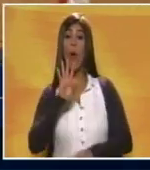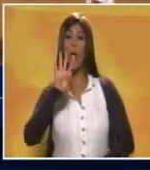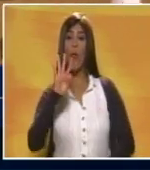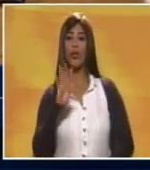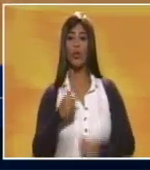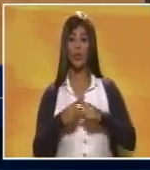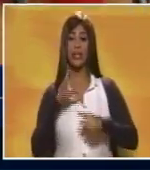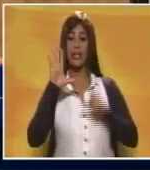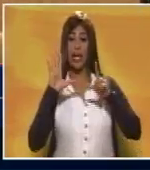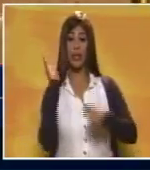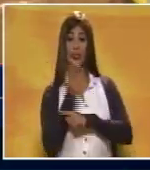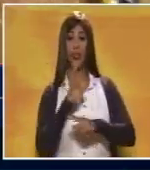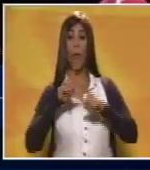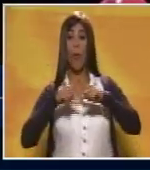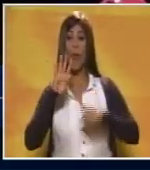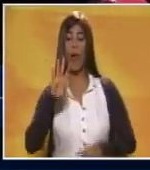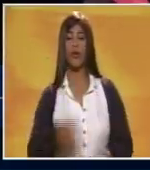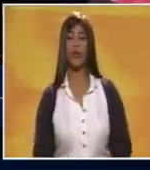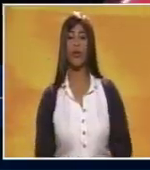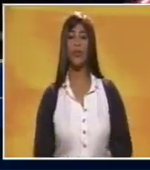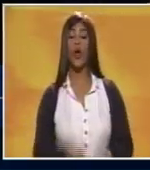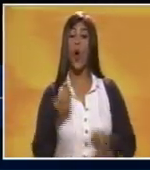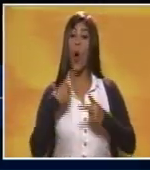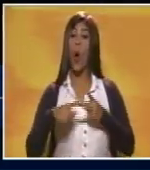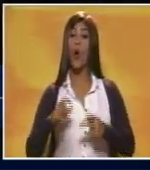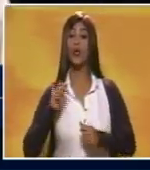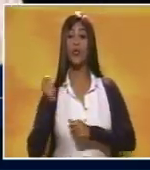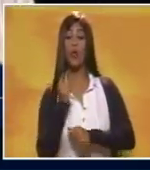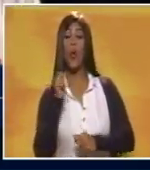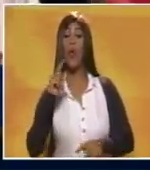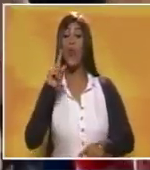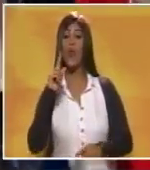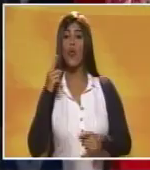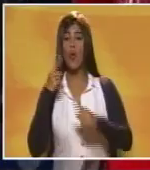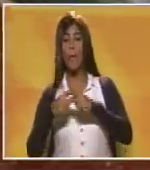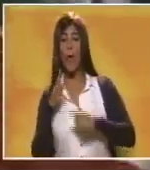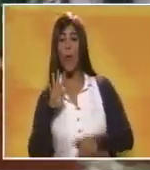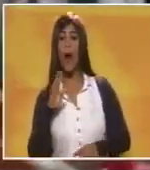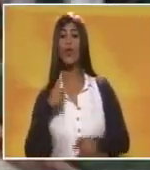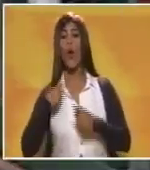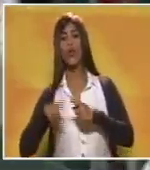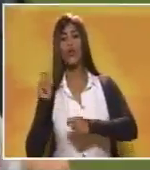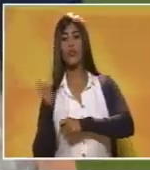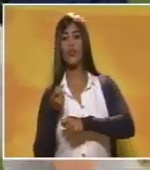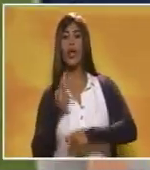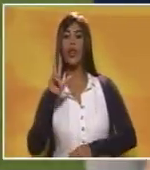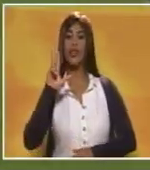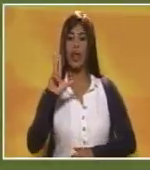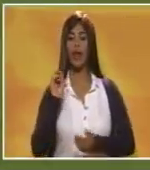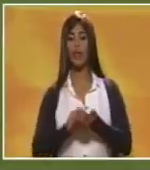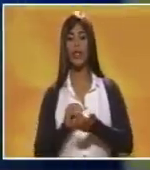Cerveceros, 7-4. Herrera se fue de 4-1 y César Hernández bateó de 3-2.